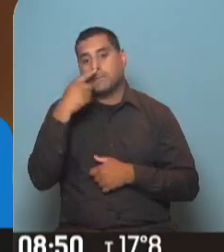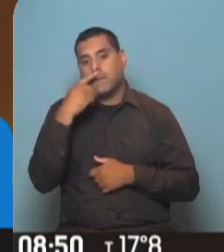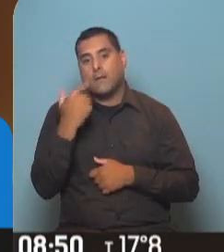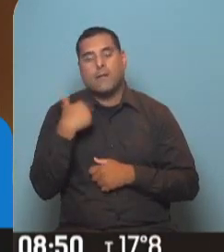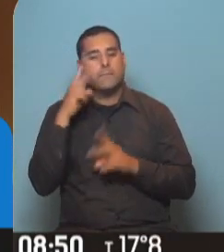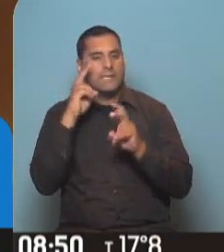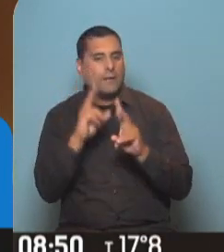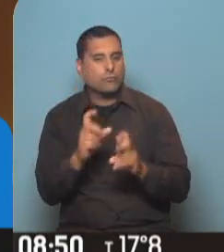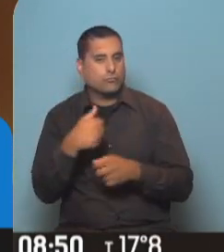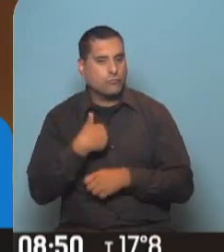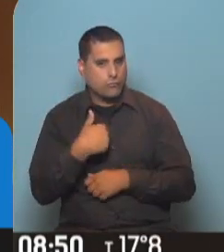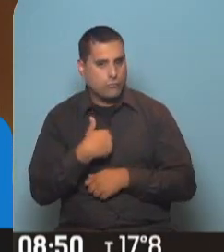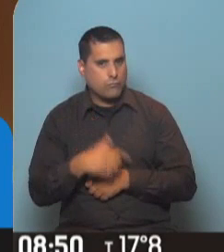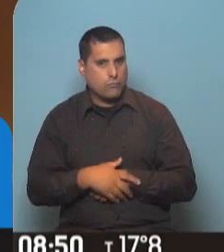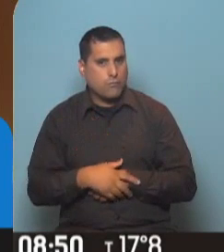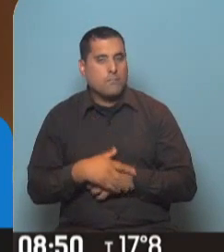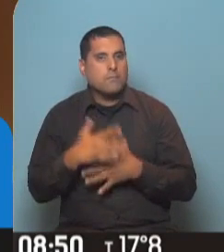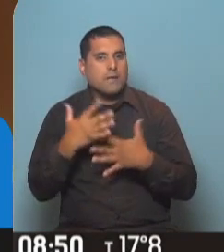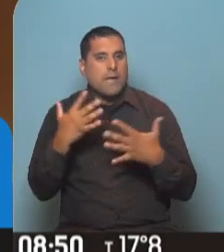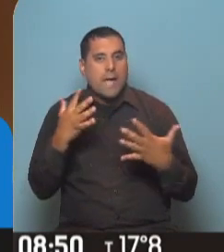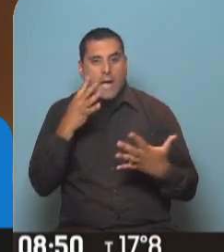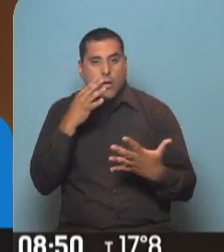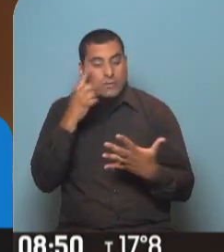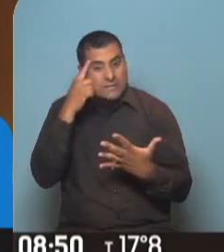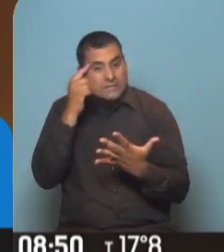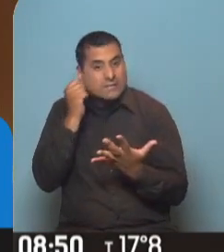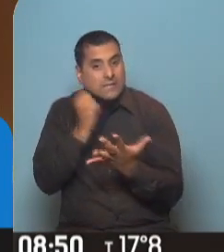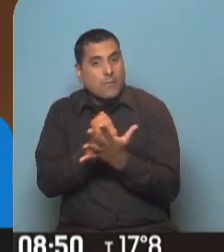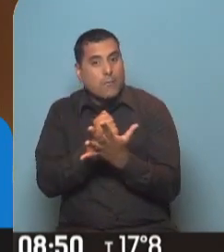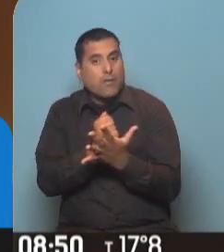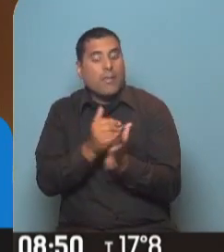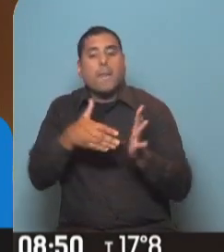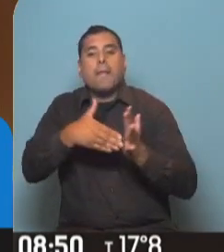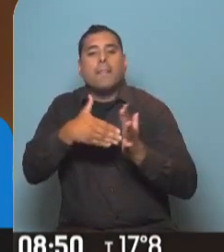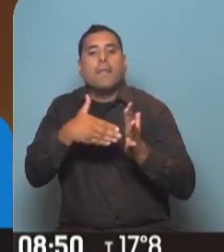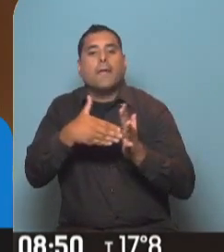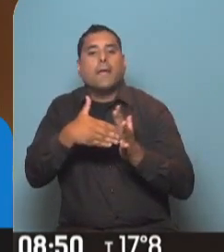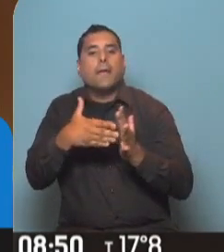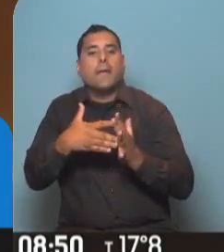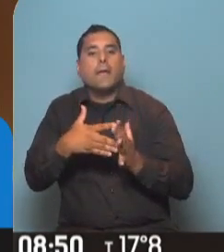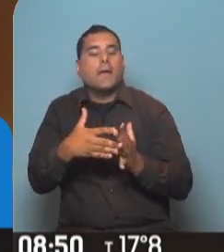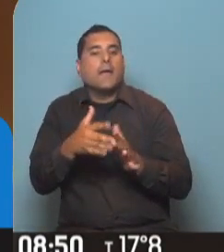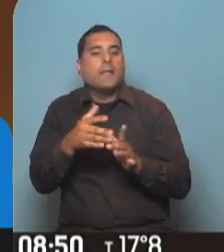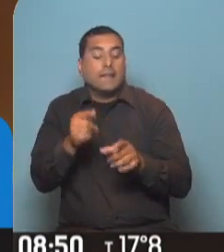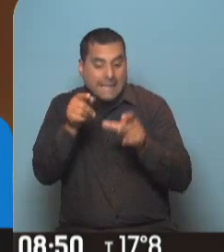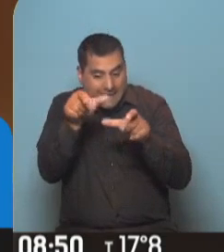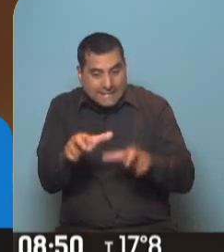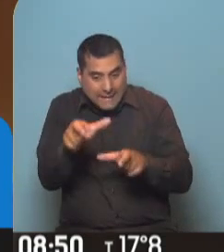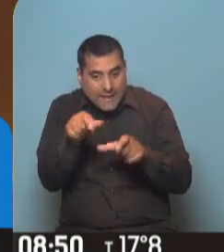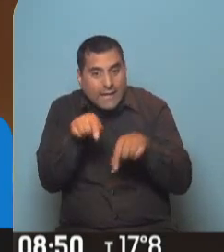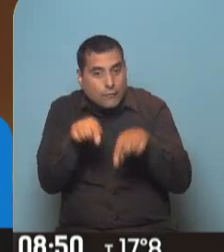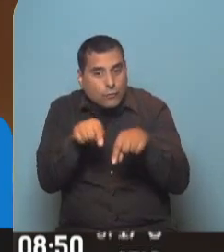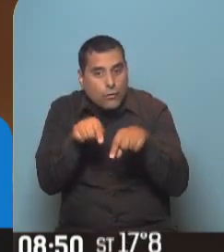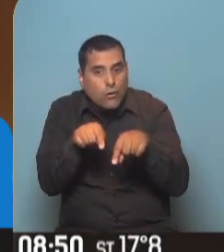realice es que para que algo termine siendo traumático no sólo depende de el hecho en sí mismo sino también de